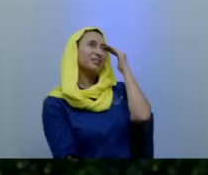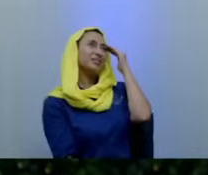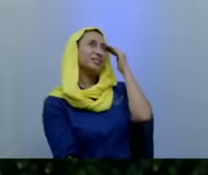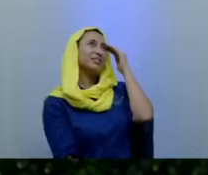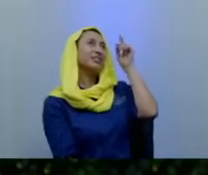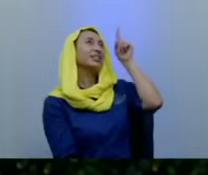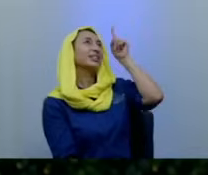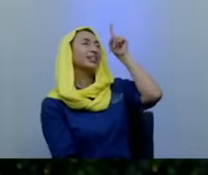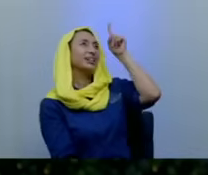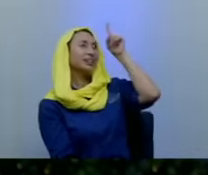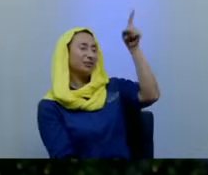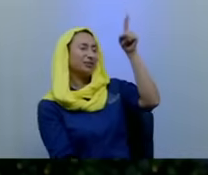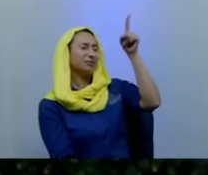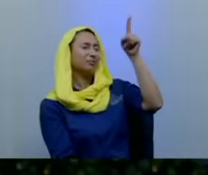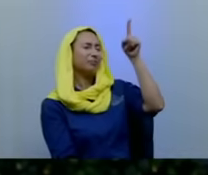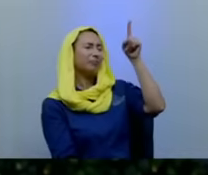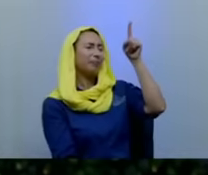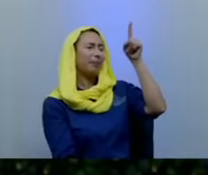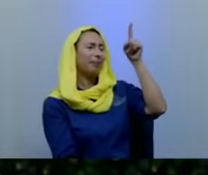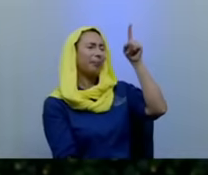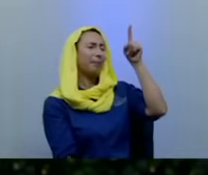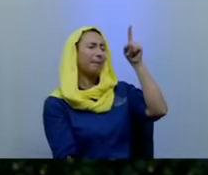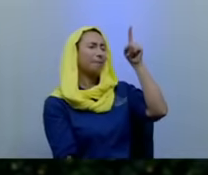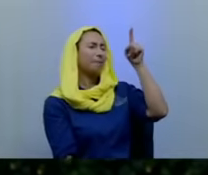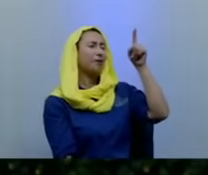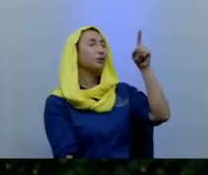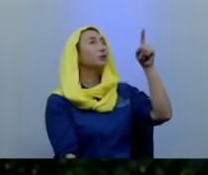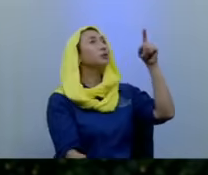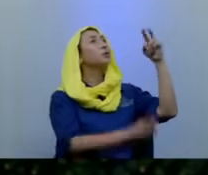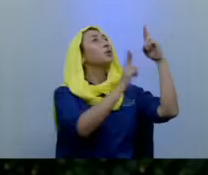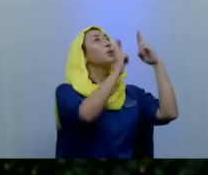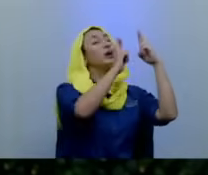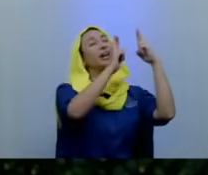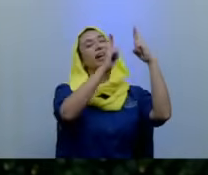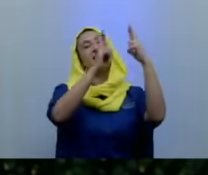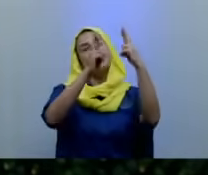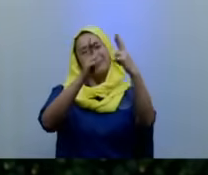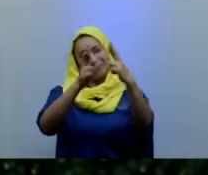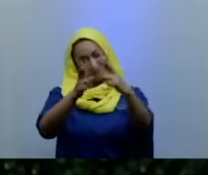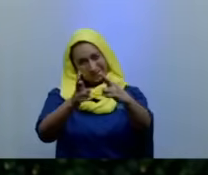que puedan esperar con esa misma fe